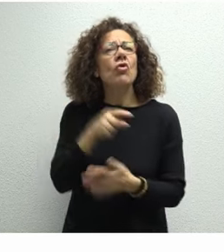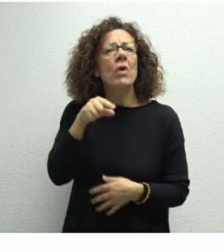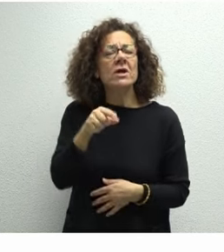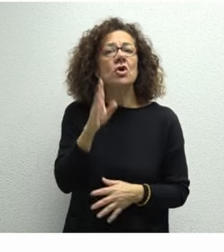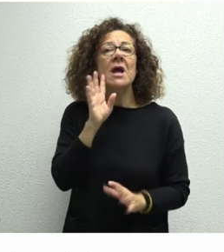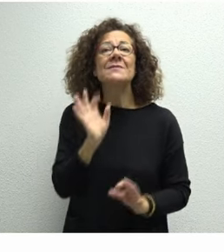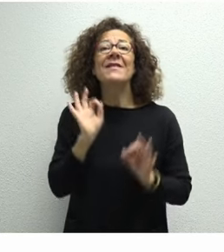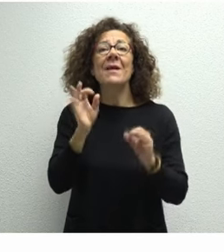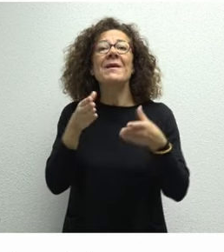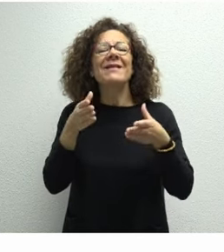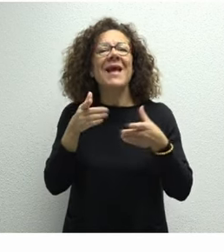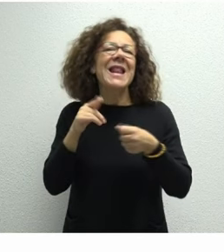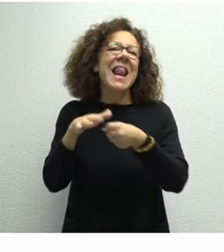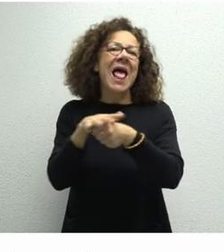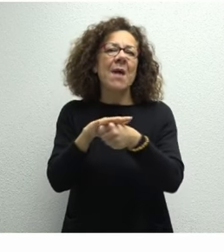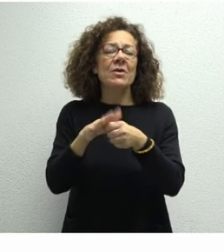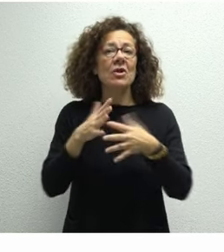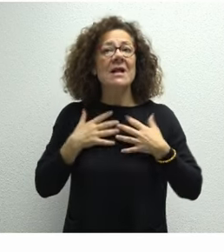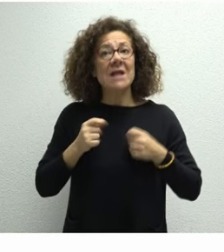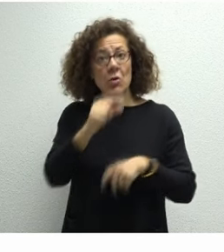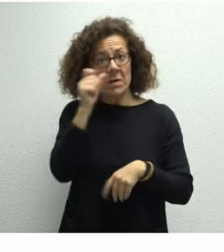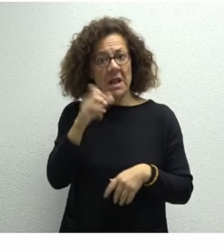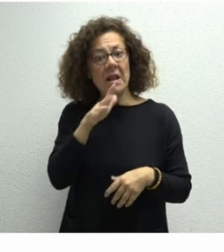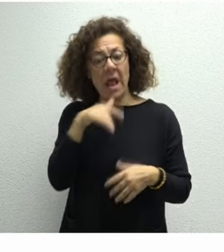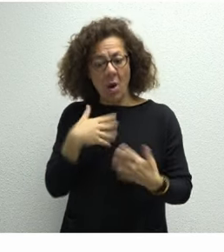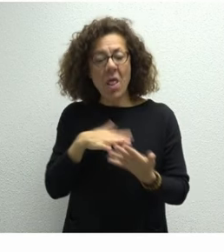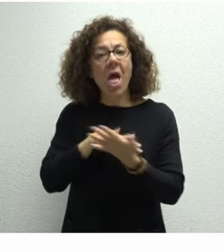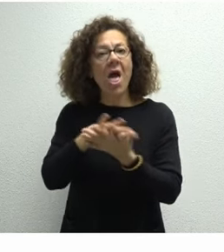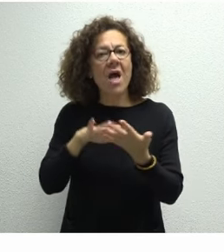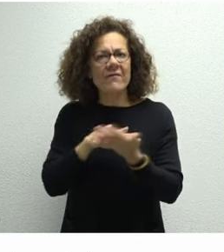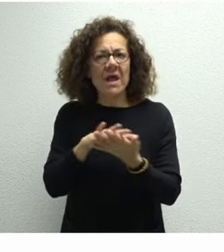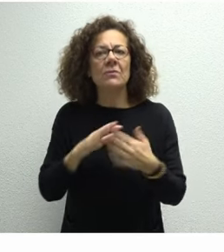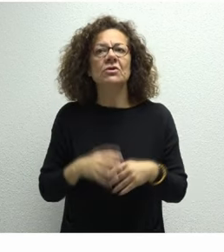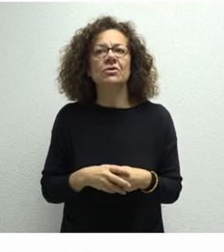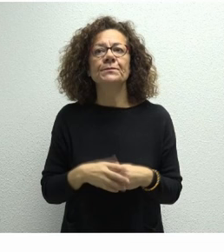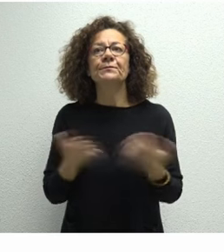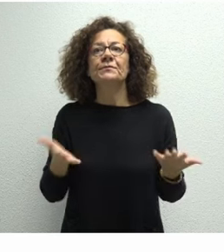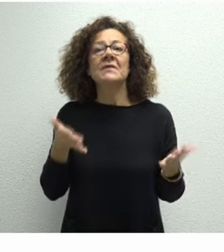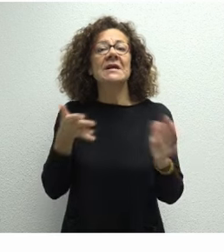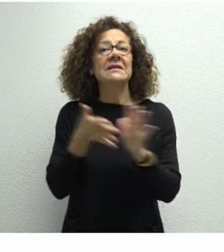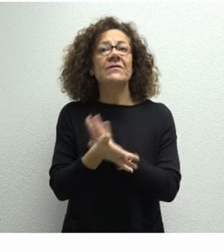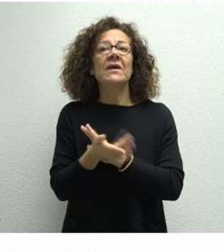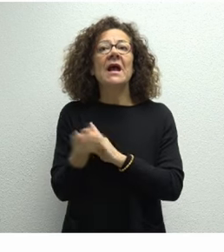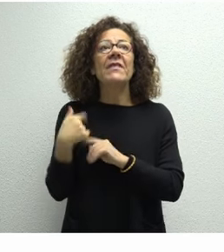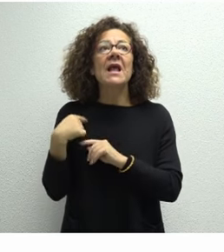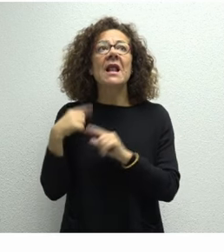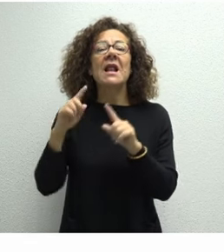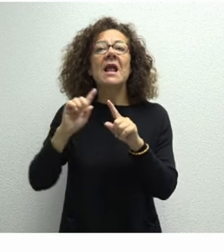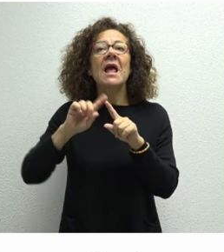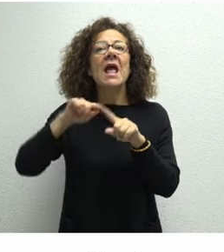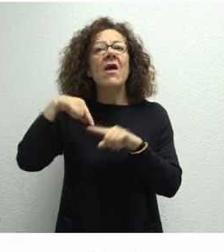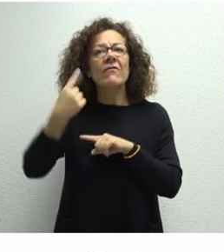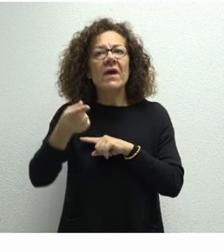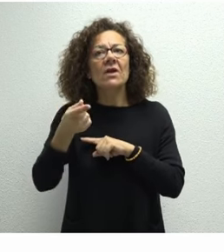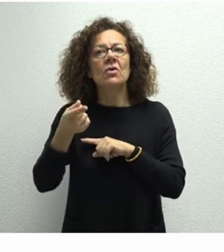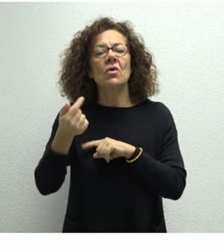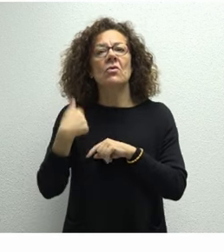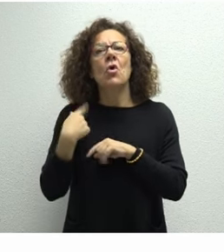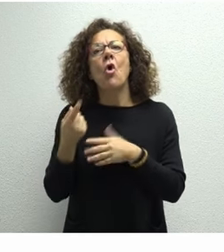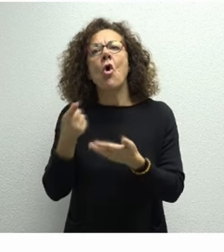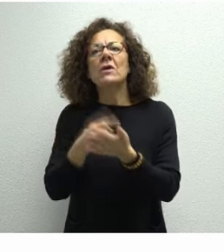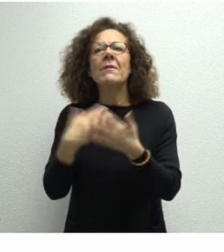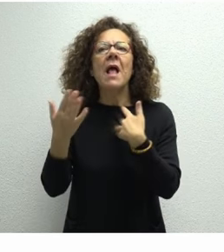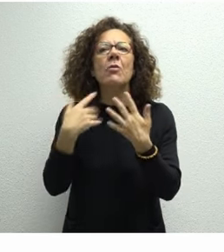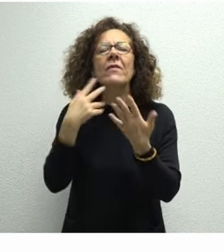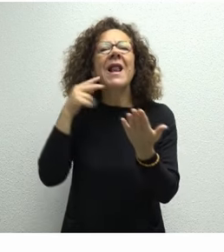todo en el ámbito de la Salud Mental donde vamos a ir ahora no pues qué decir sobre el ecepto vuelvo la invisibilidad no